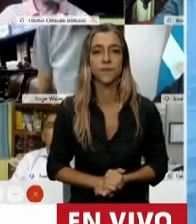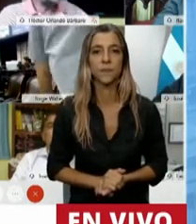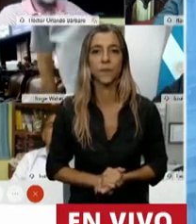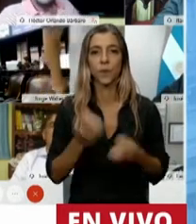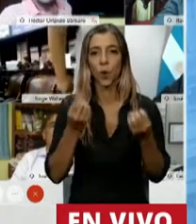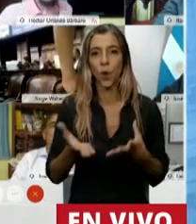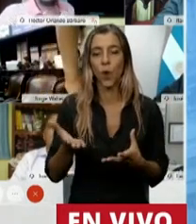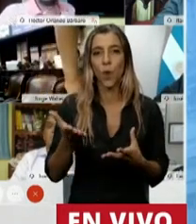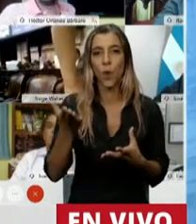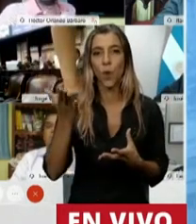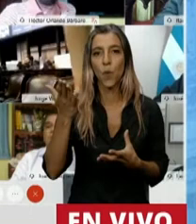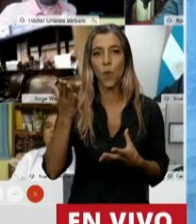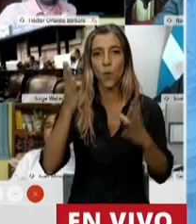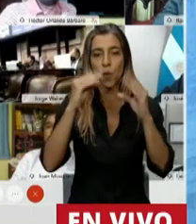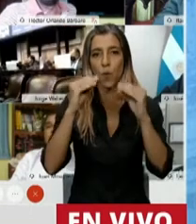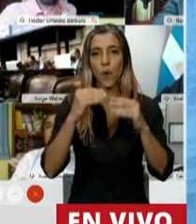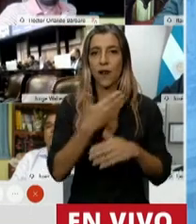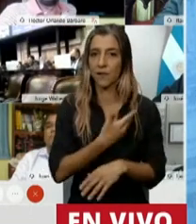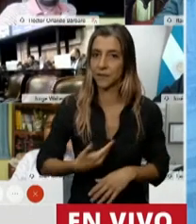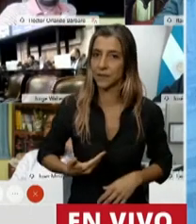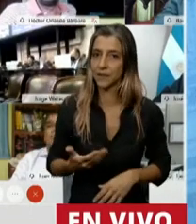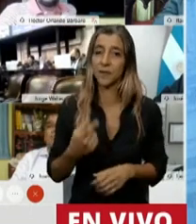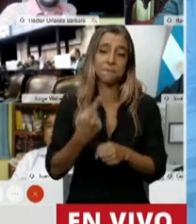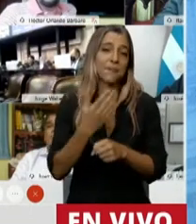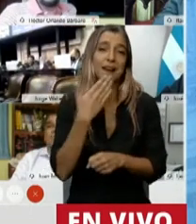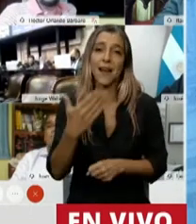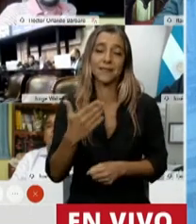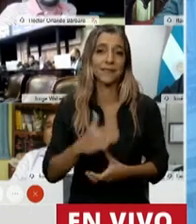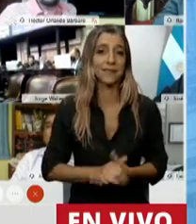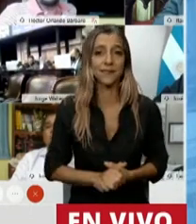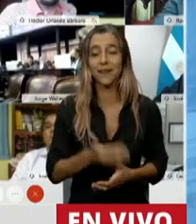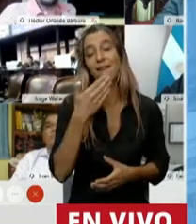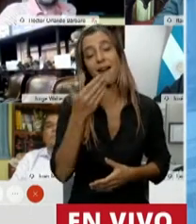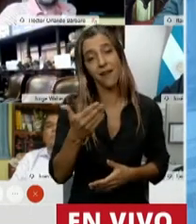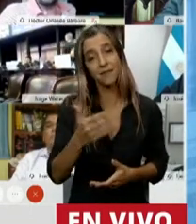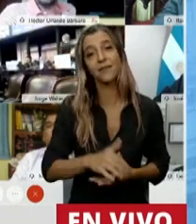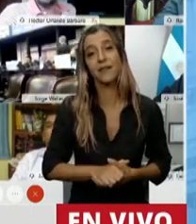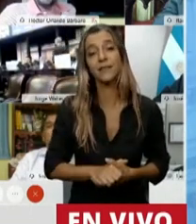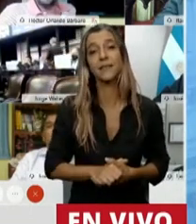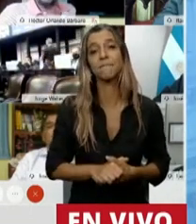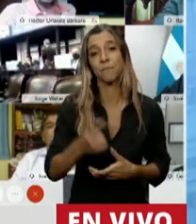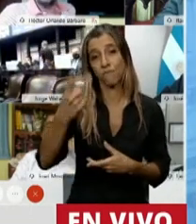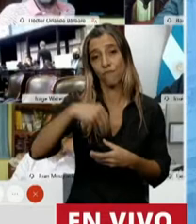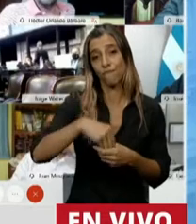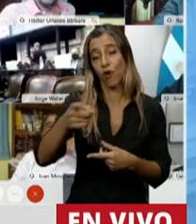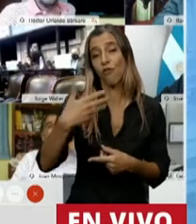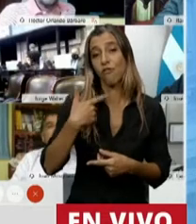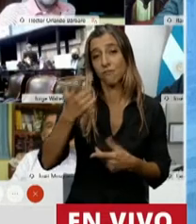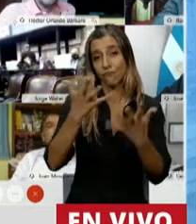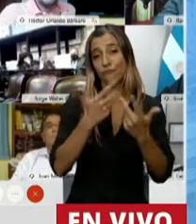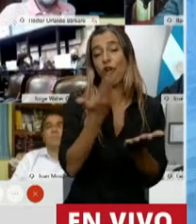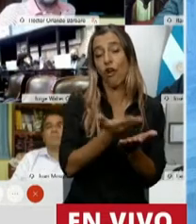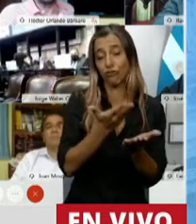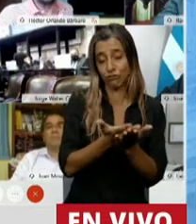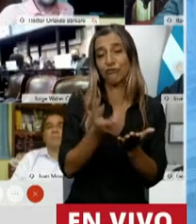Buenas noches, presidente. Primero, gracias. Gracias por estar, porque usted es parte de este proyecto nacional y merece estar